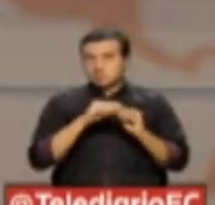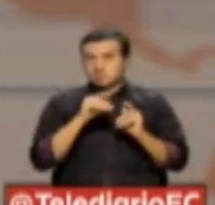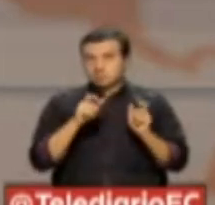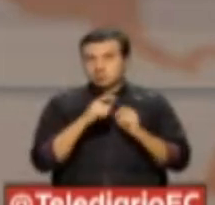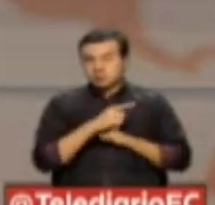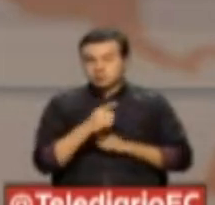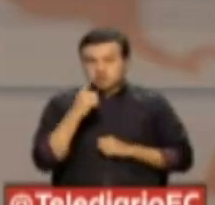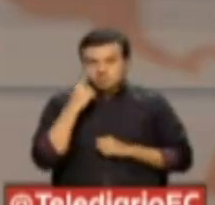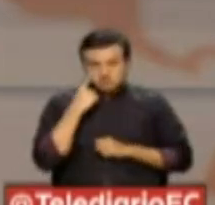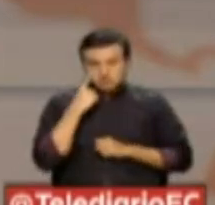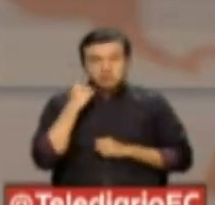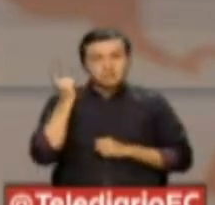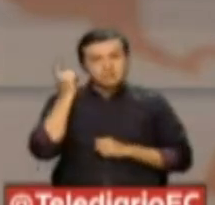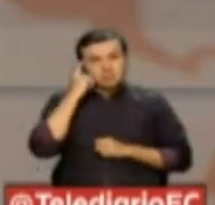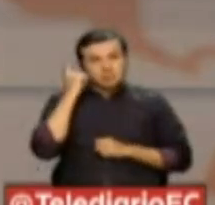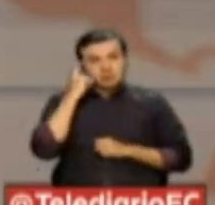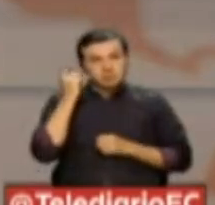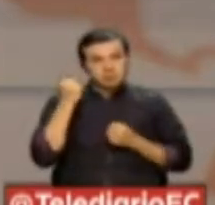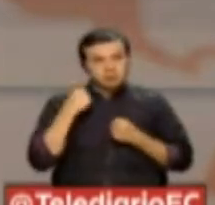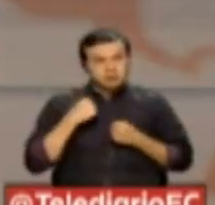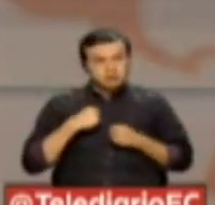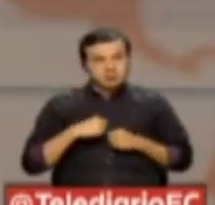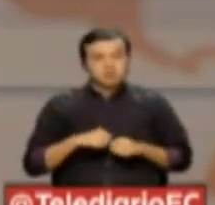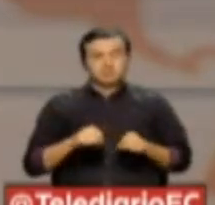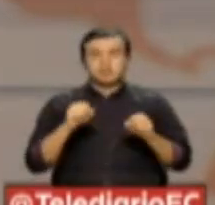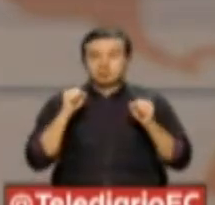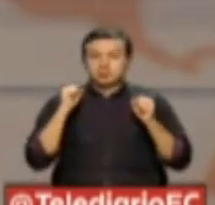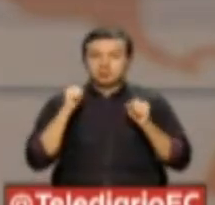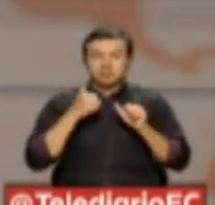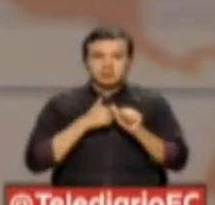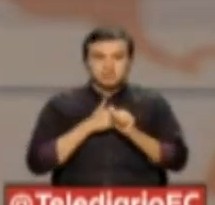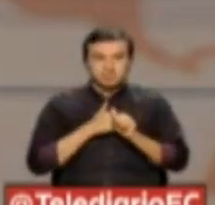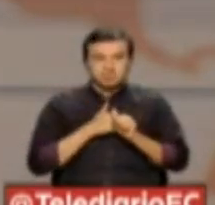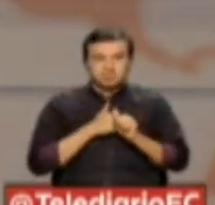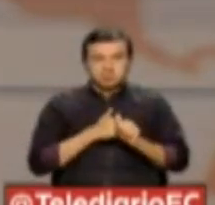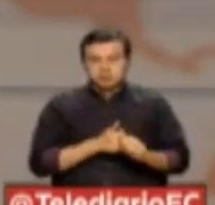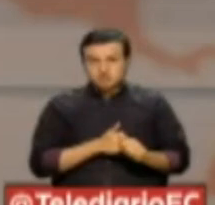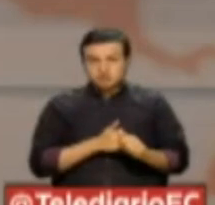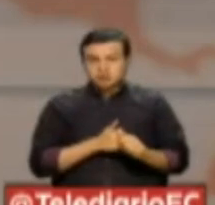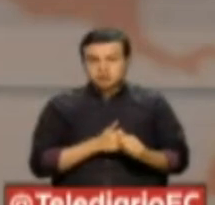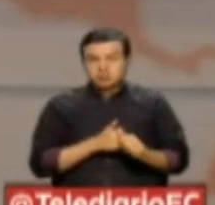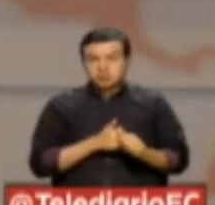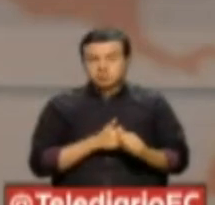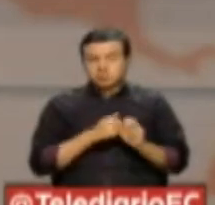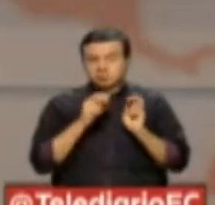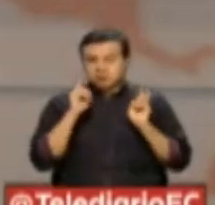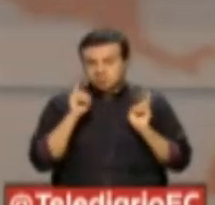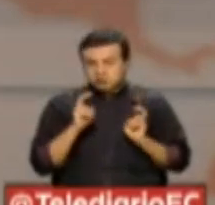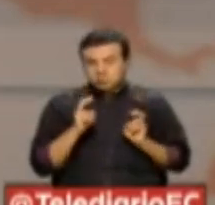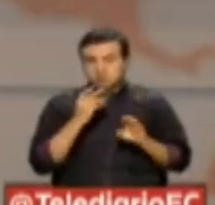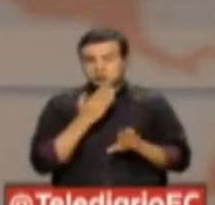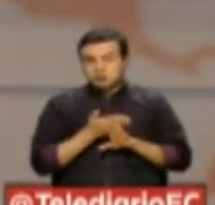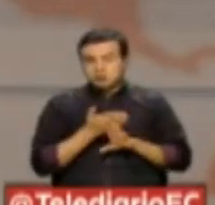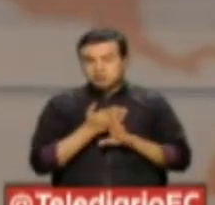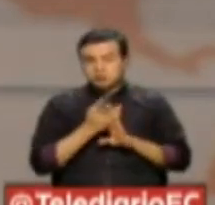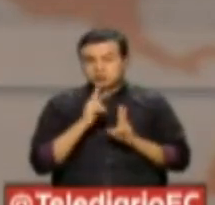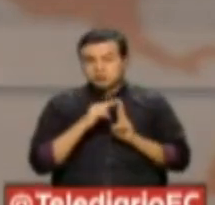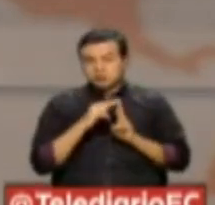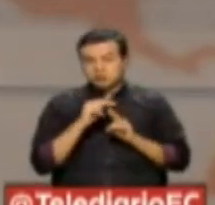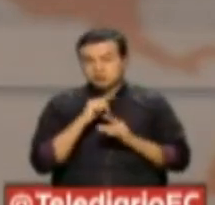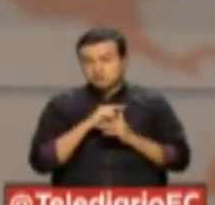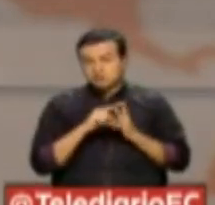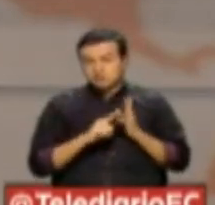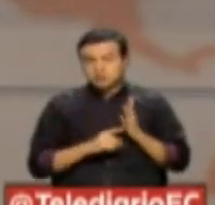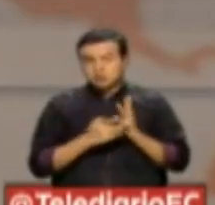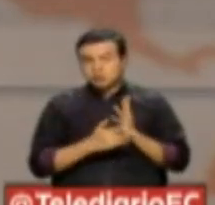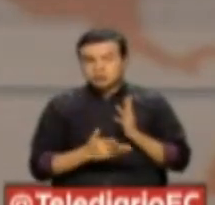la ciudadanía y creo que el esfuerzo cotidiano permanente de debatir estos temas de proponer alternativas y de